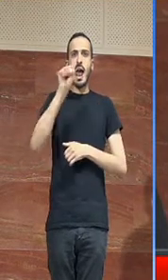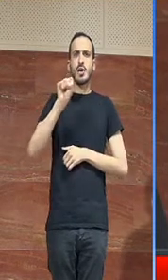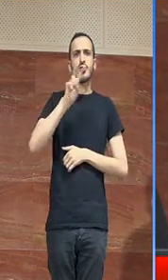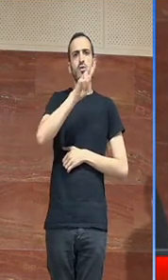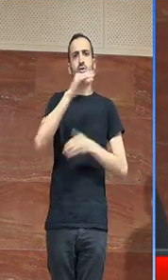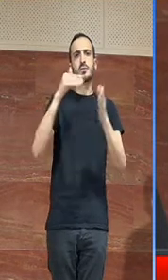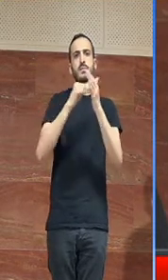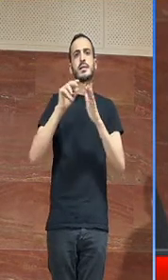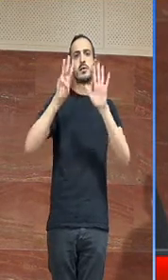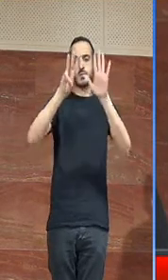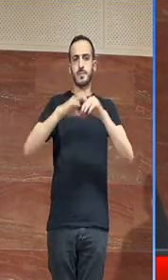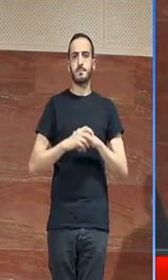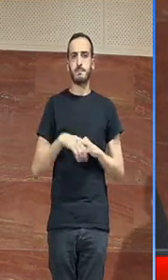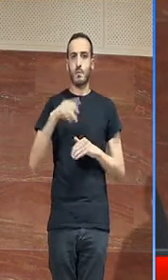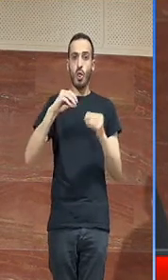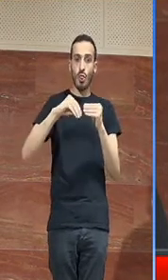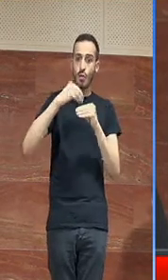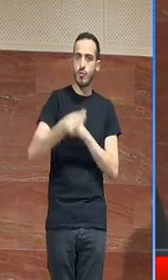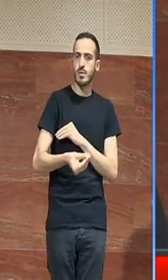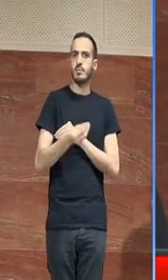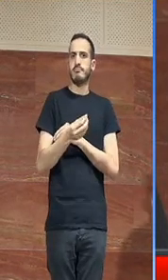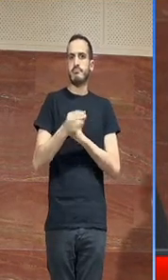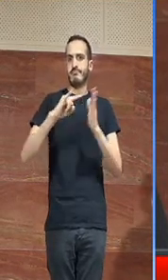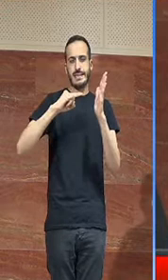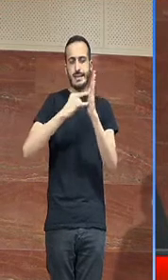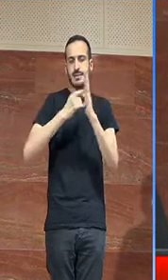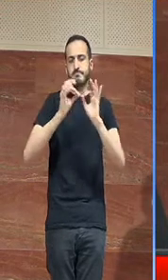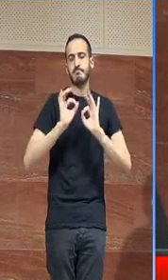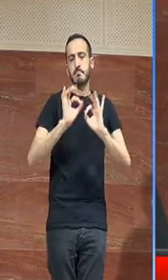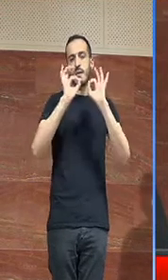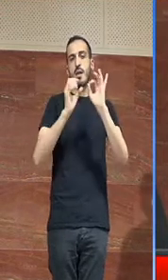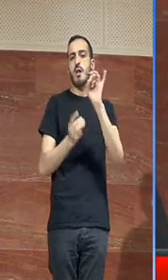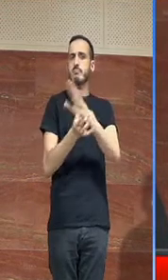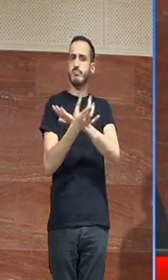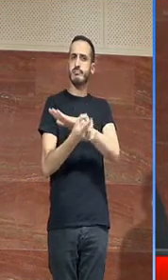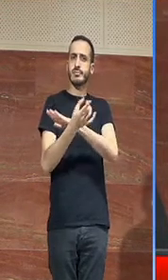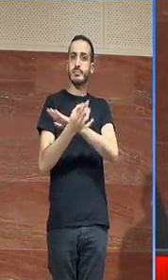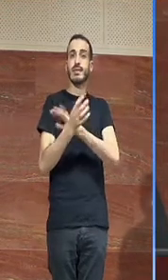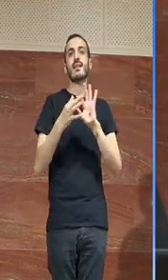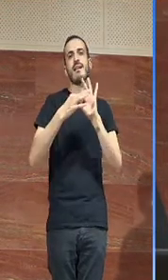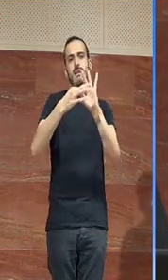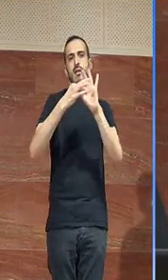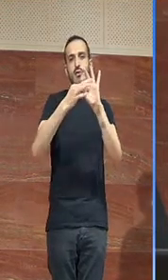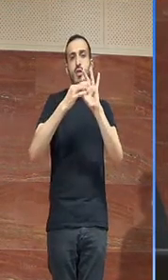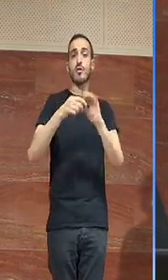y, además, en varios documentos estratégicos para de planificación de la movilidad peatonal.